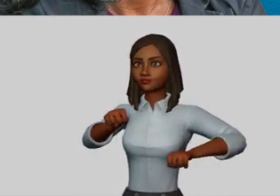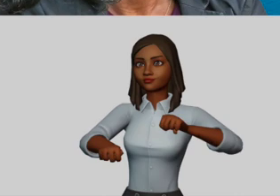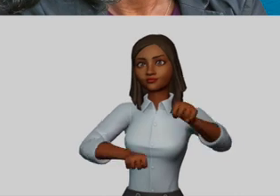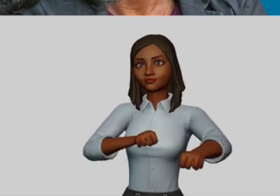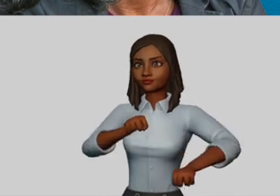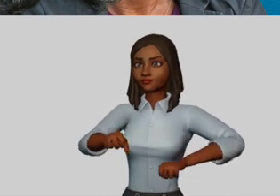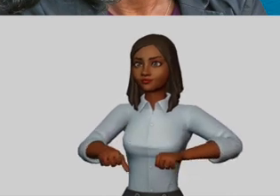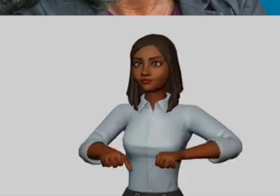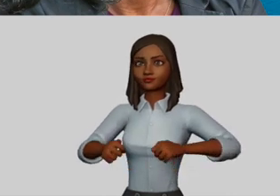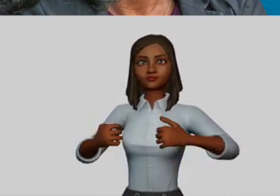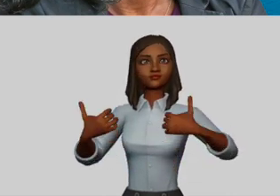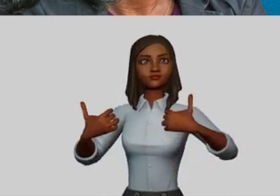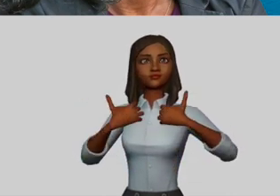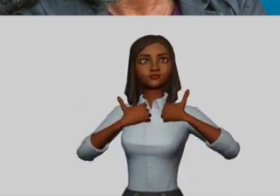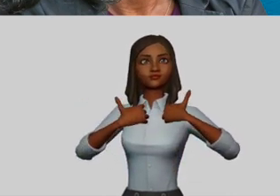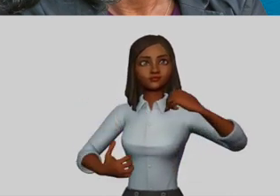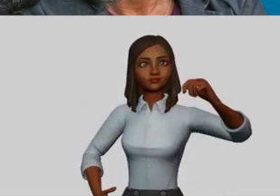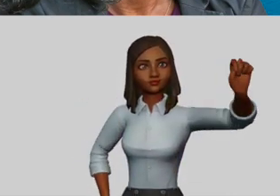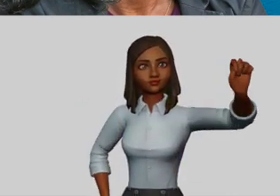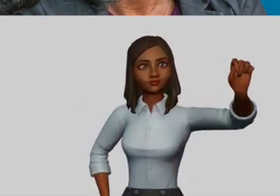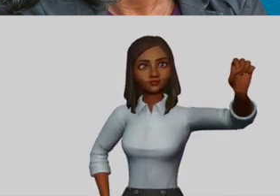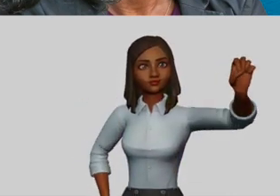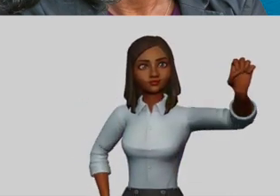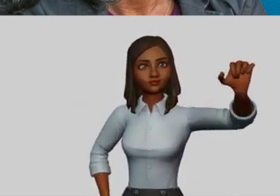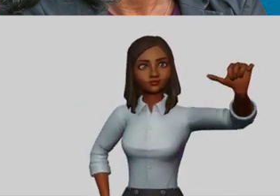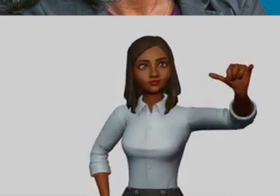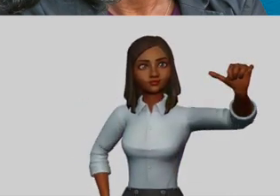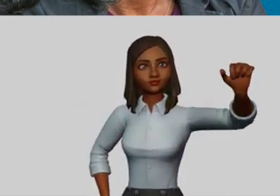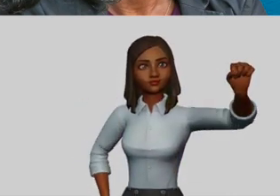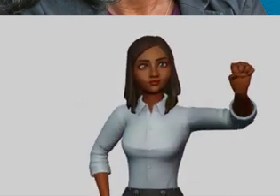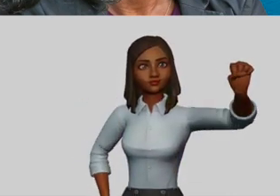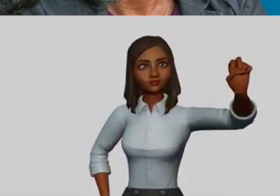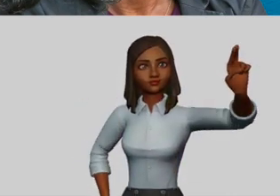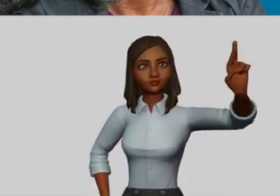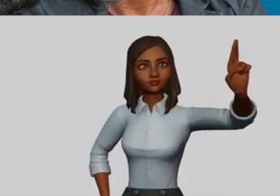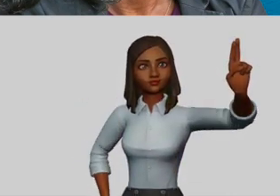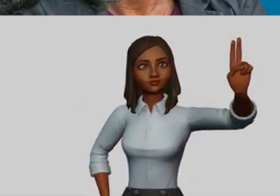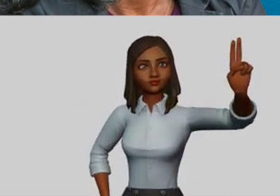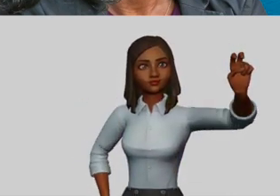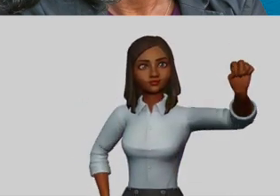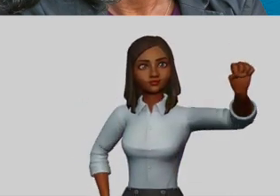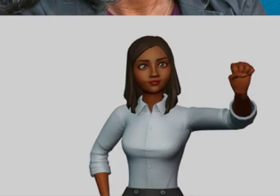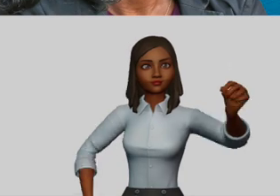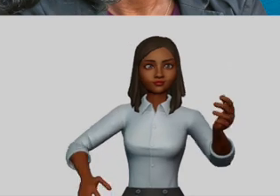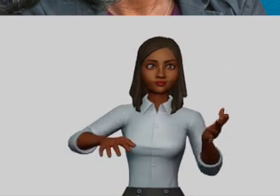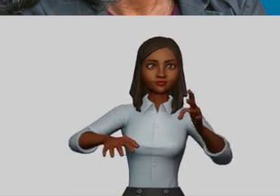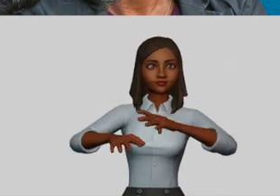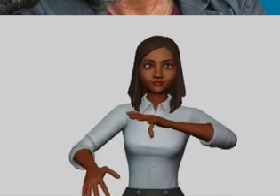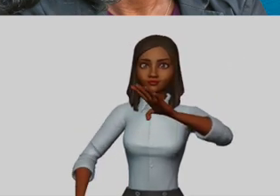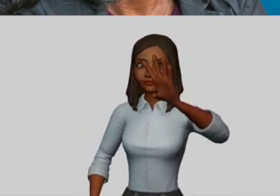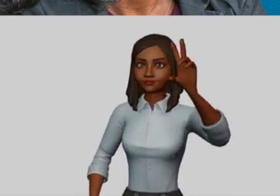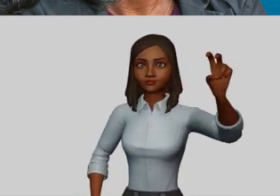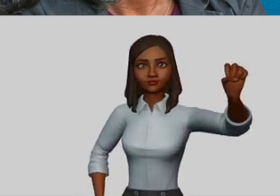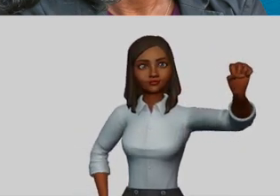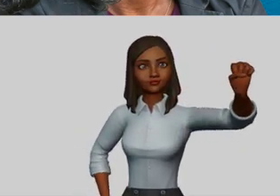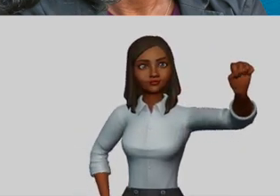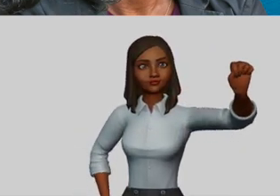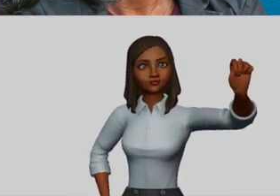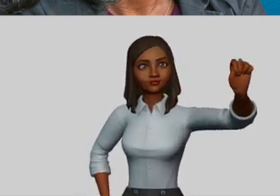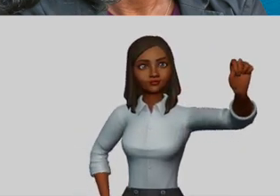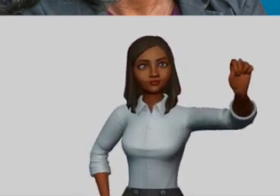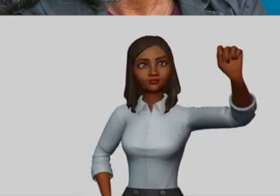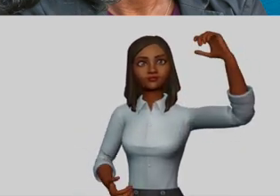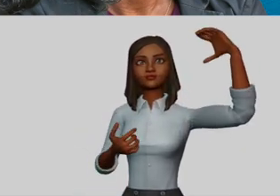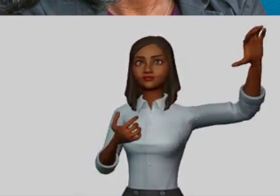La gente que no entienden es que a veces uno espera al último minuto. Ah, yo tengo un hijo que es sordo, o yo tengo un tío, o alguien